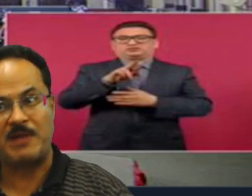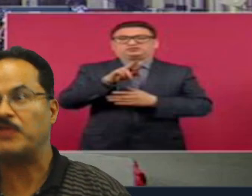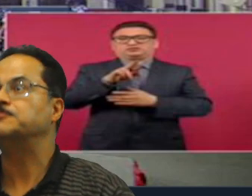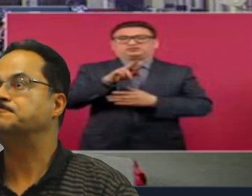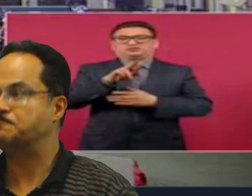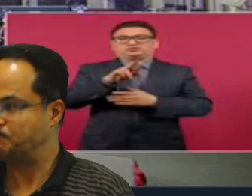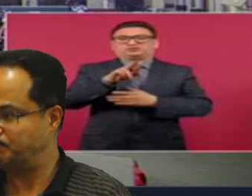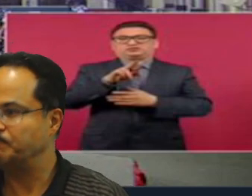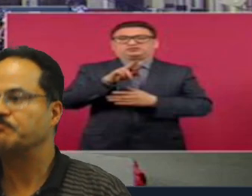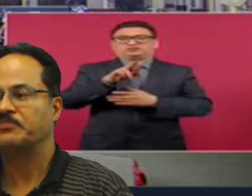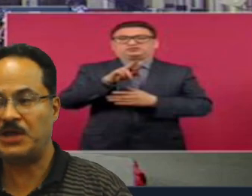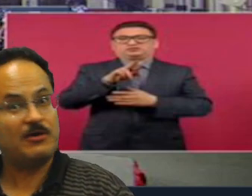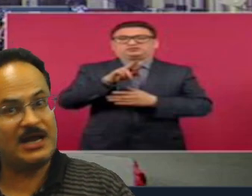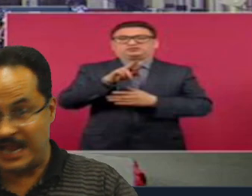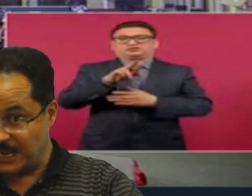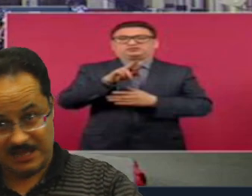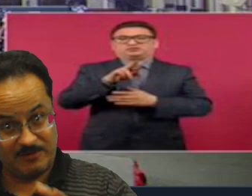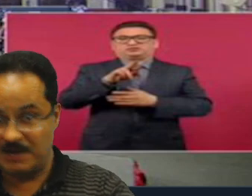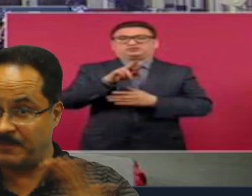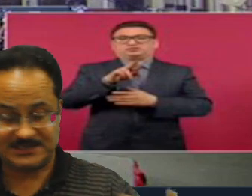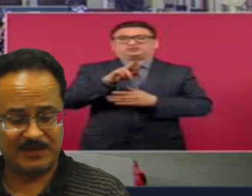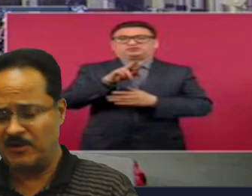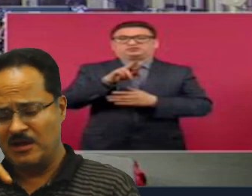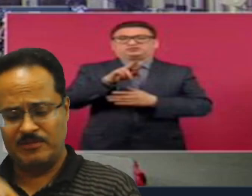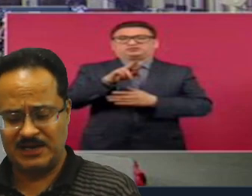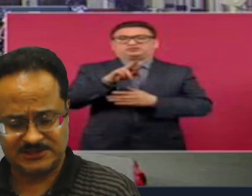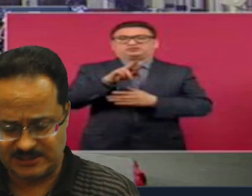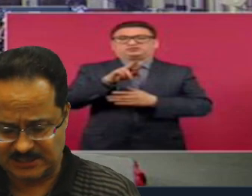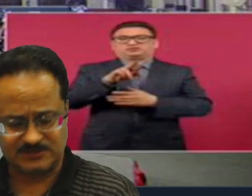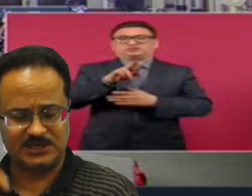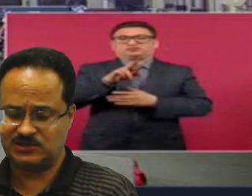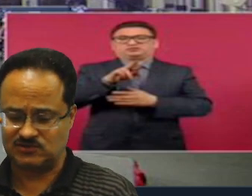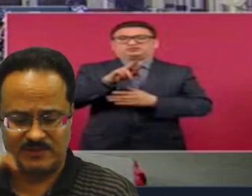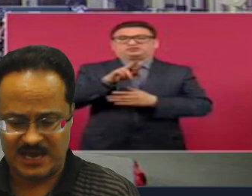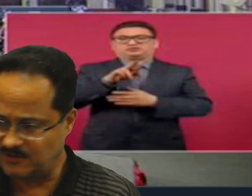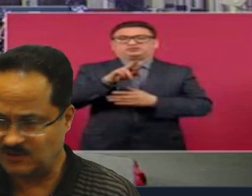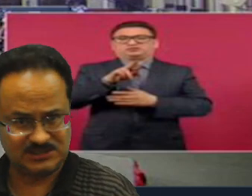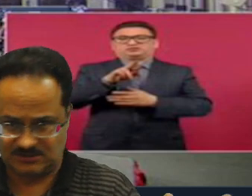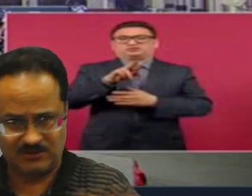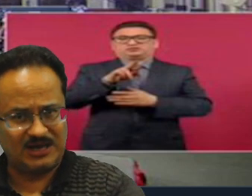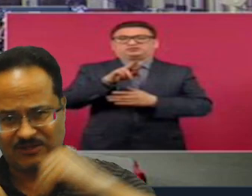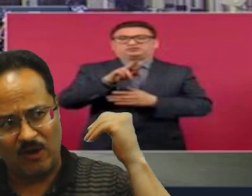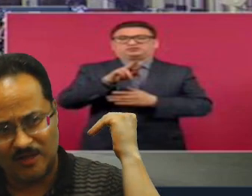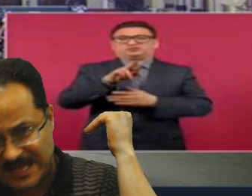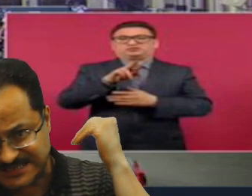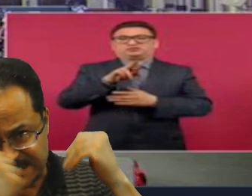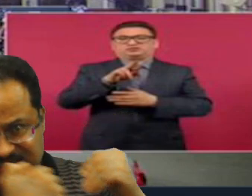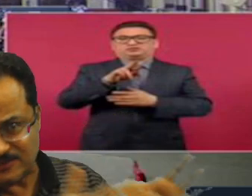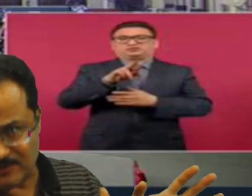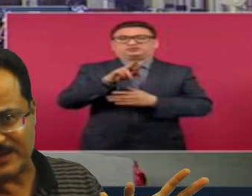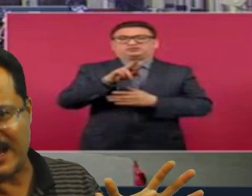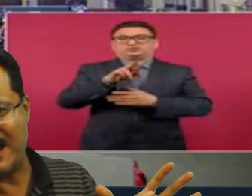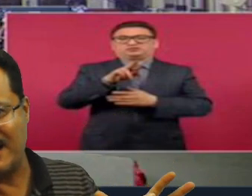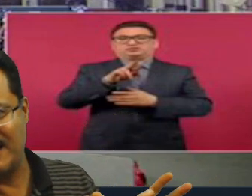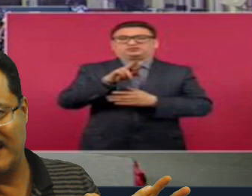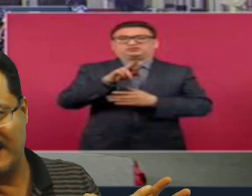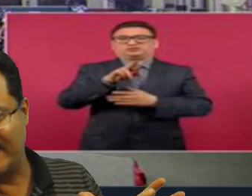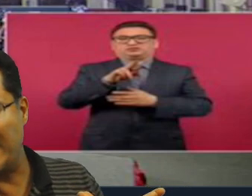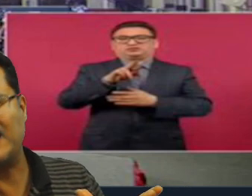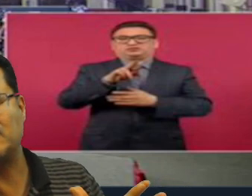pueblo uniformado y ahora ya quedó en el pasado violaciones a los derechos humanos y toda toda esa historia